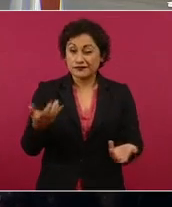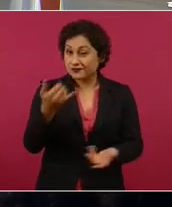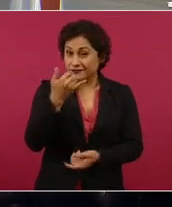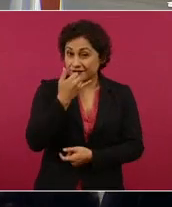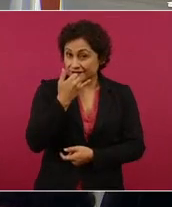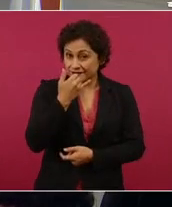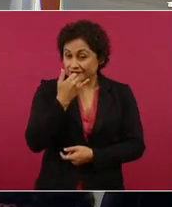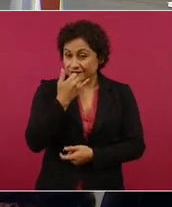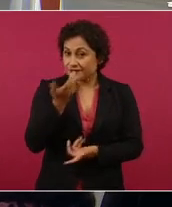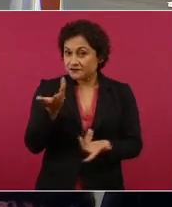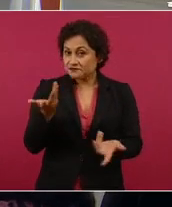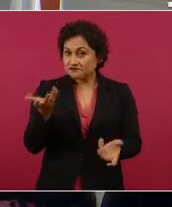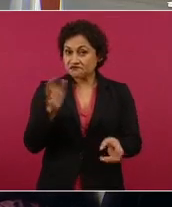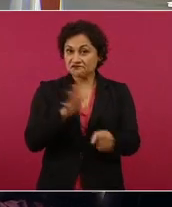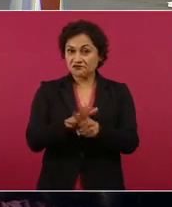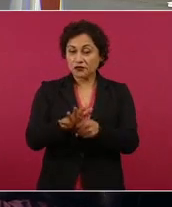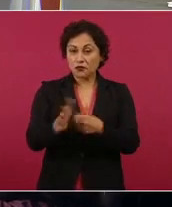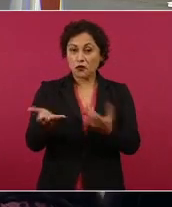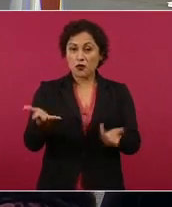Sí,